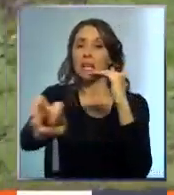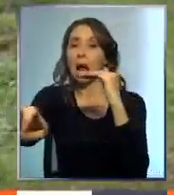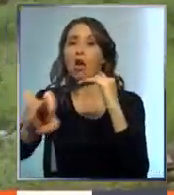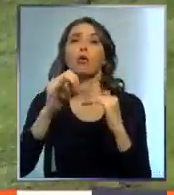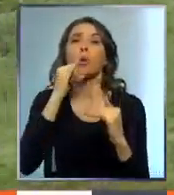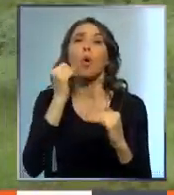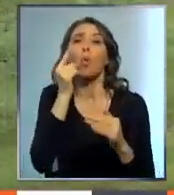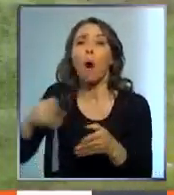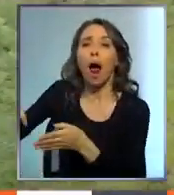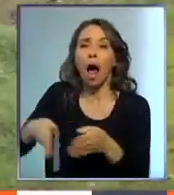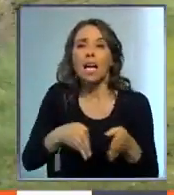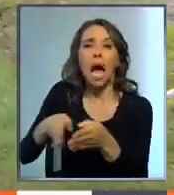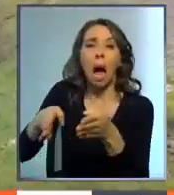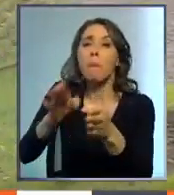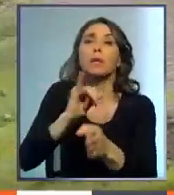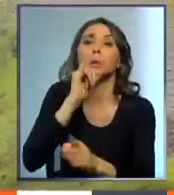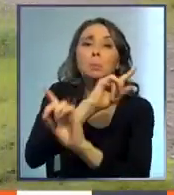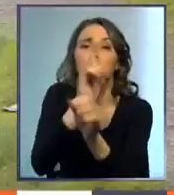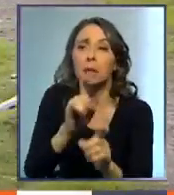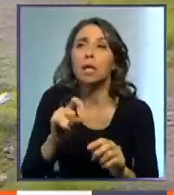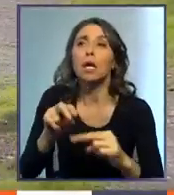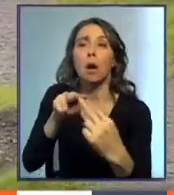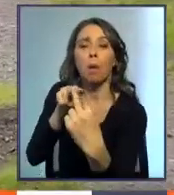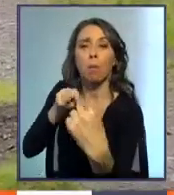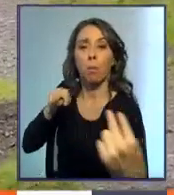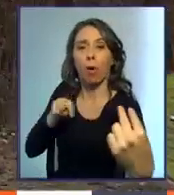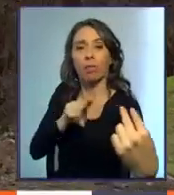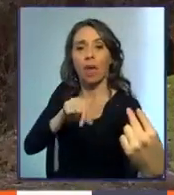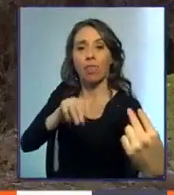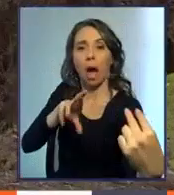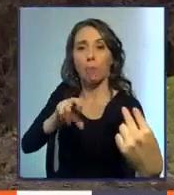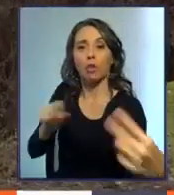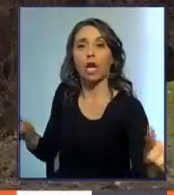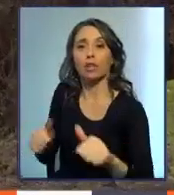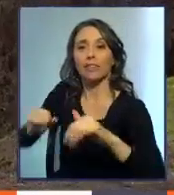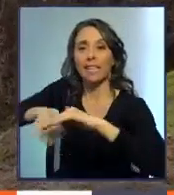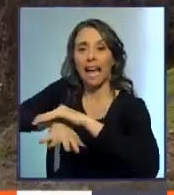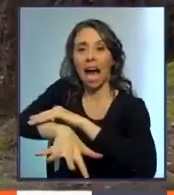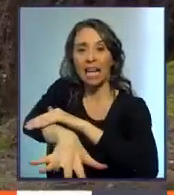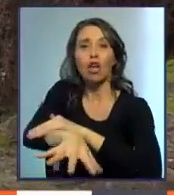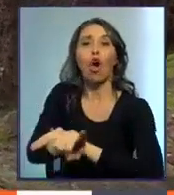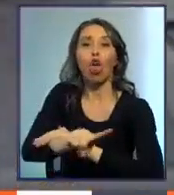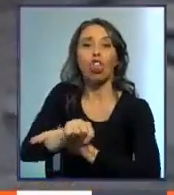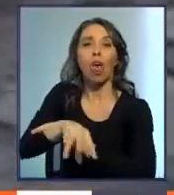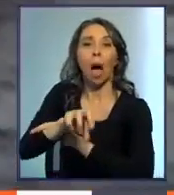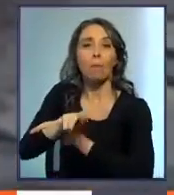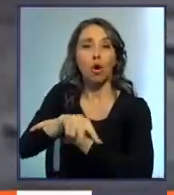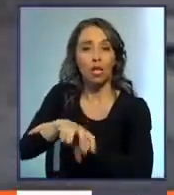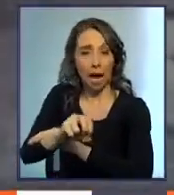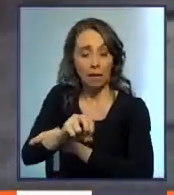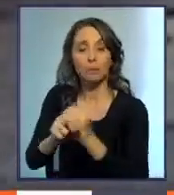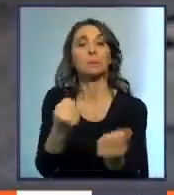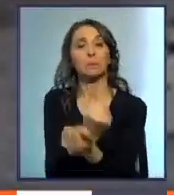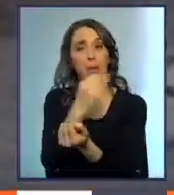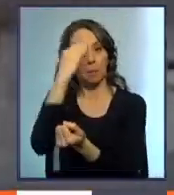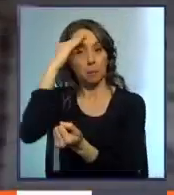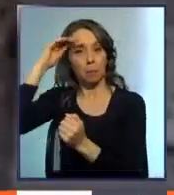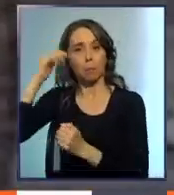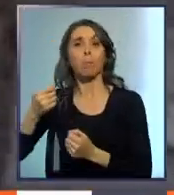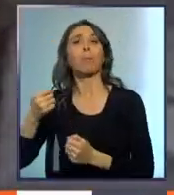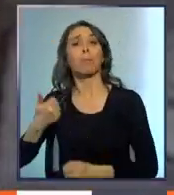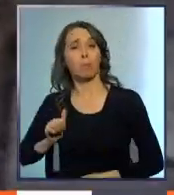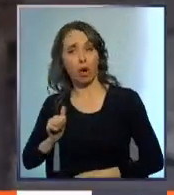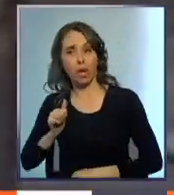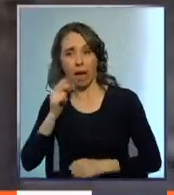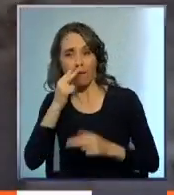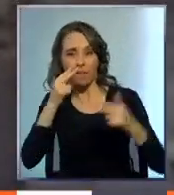ruta siguió hasta el sector del puente Zamorano a orillas del estero del mismo nombre. La policía revisa distintas cámaras